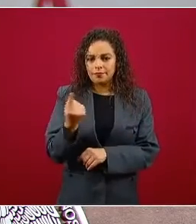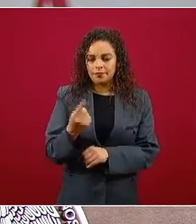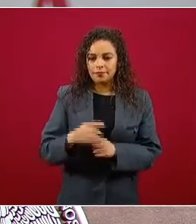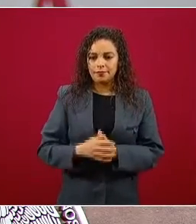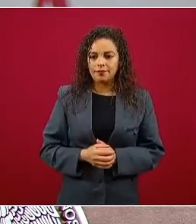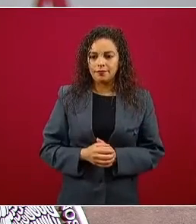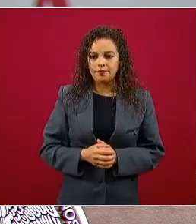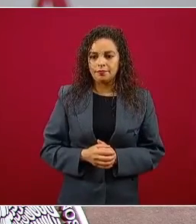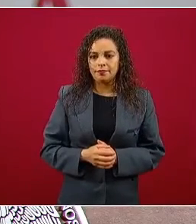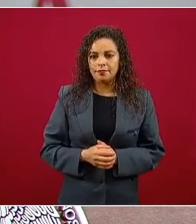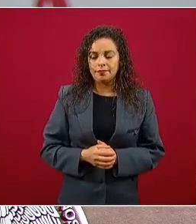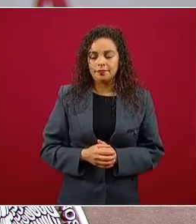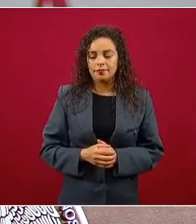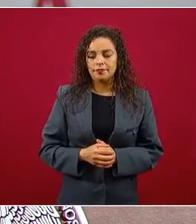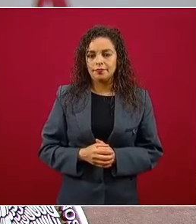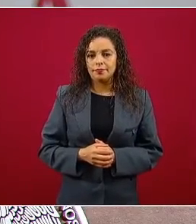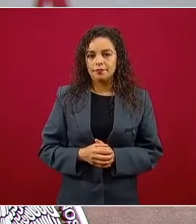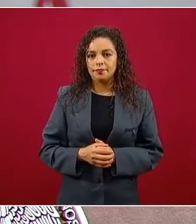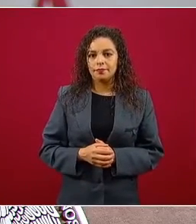si invierte,